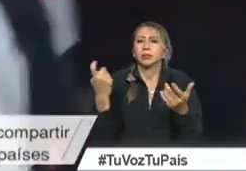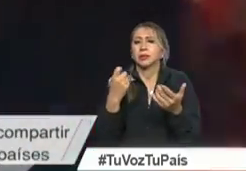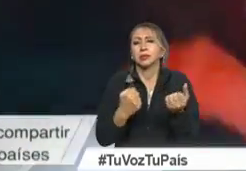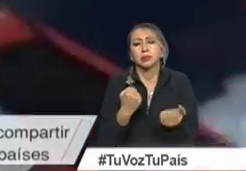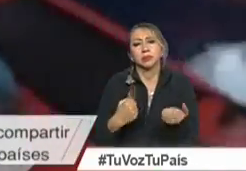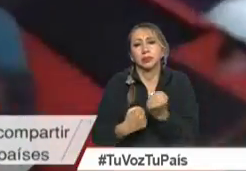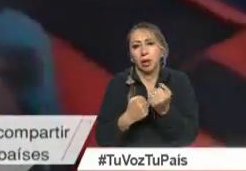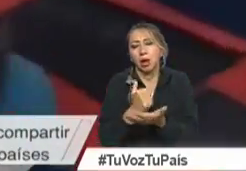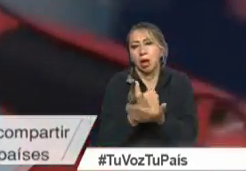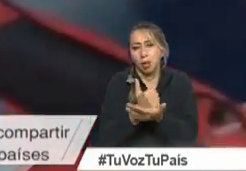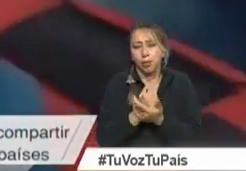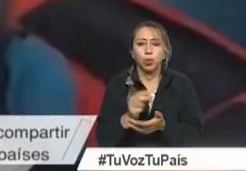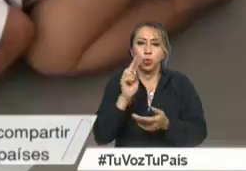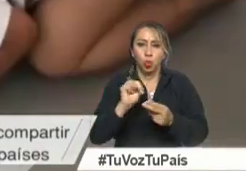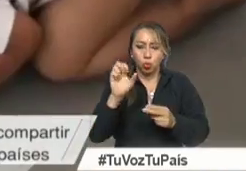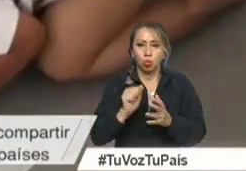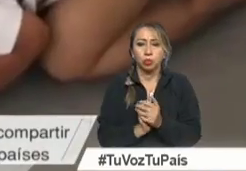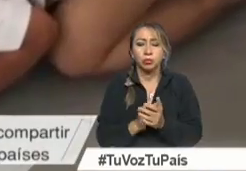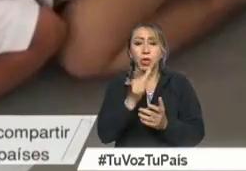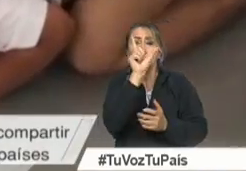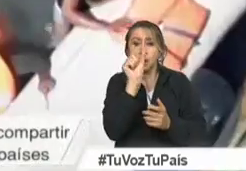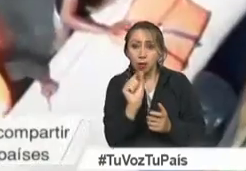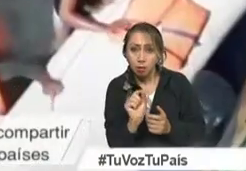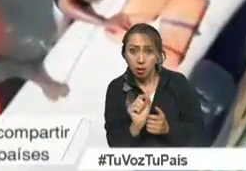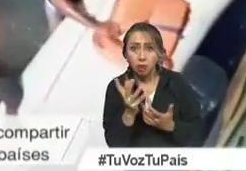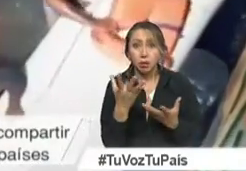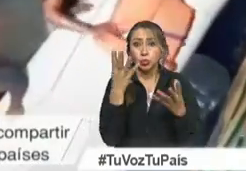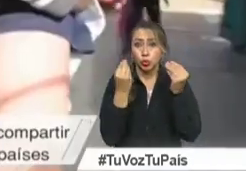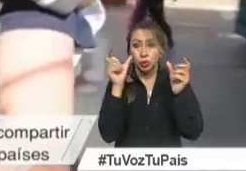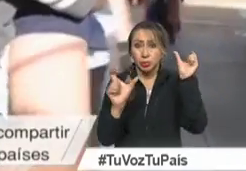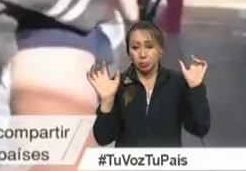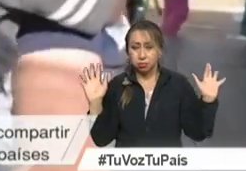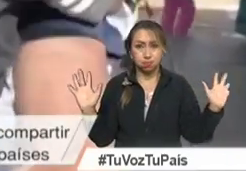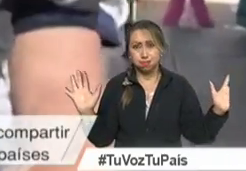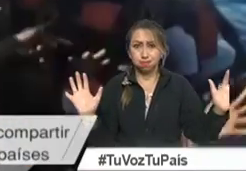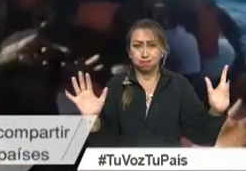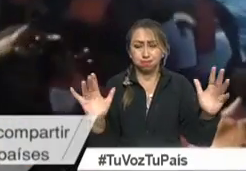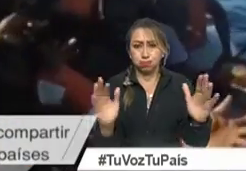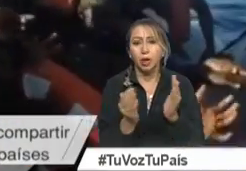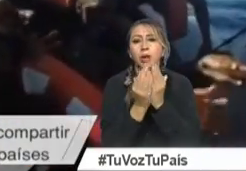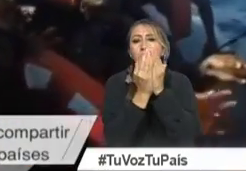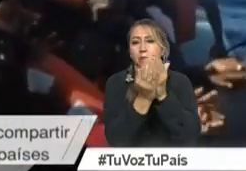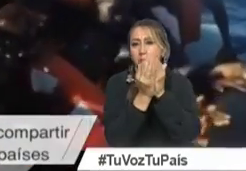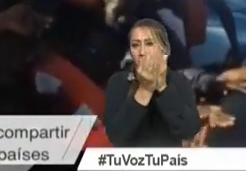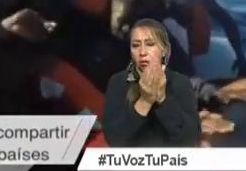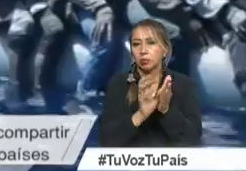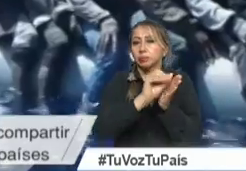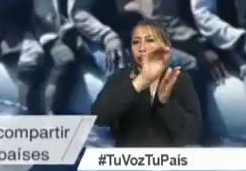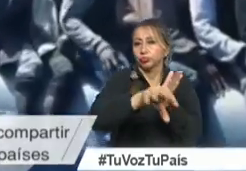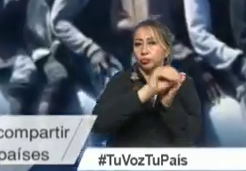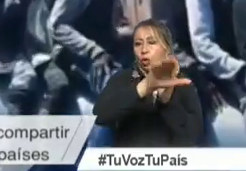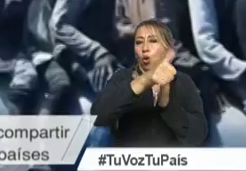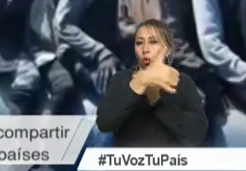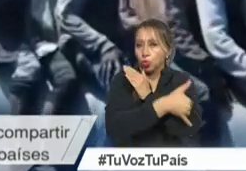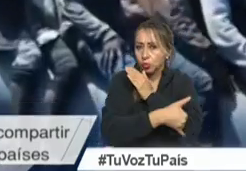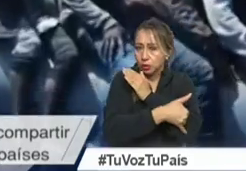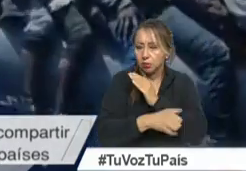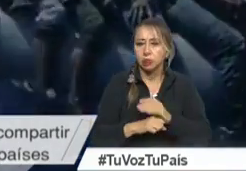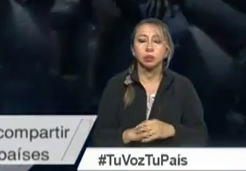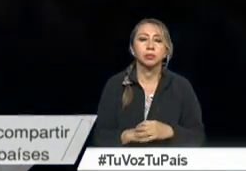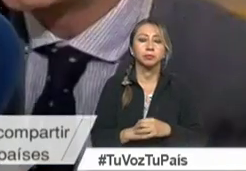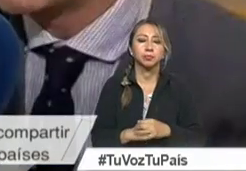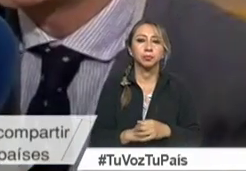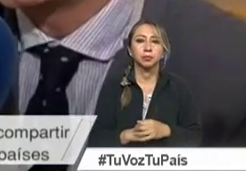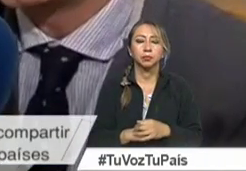adicional de la unión italia pedido que en caso de afluencia masiva pueda desembarcar a los inmigrantes en los puertos de otros estados miembros